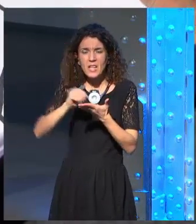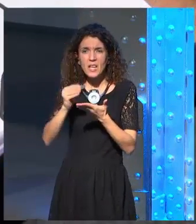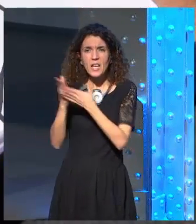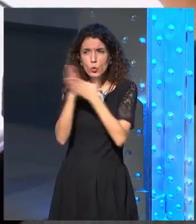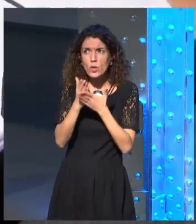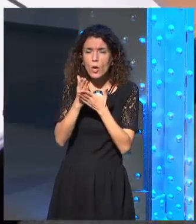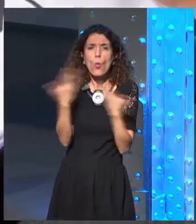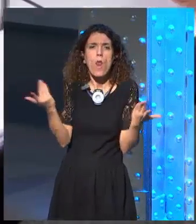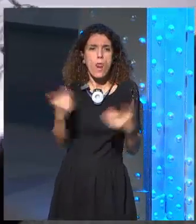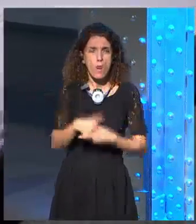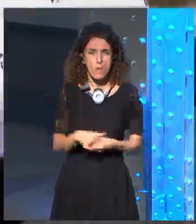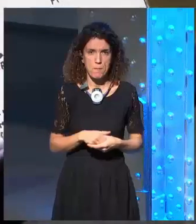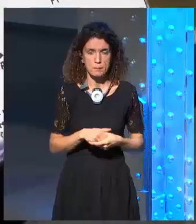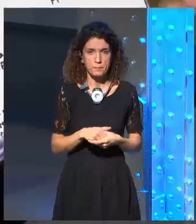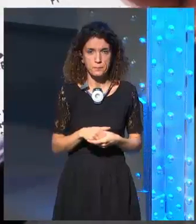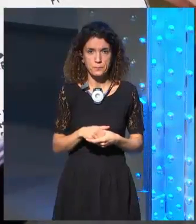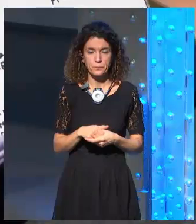estudiar?